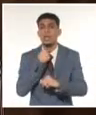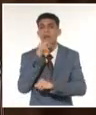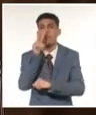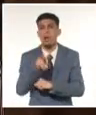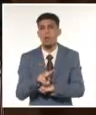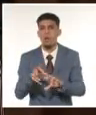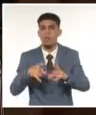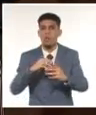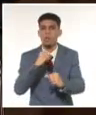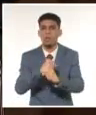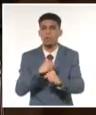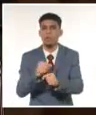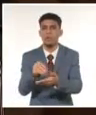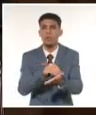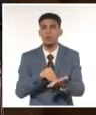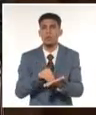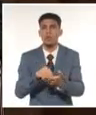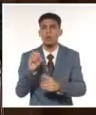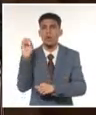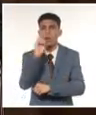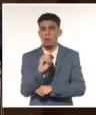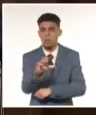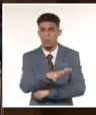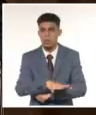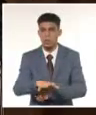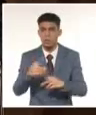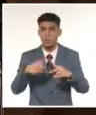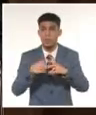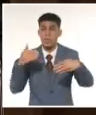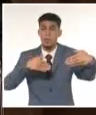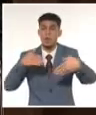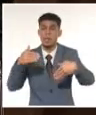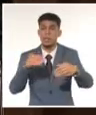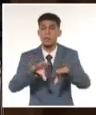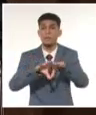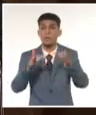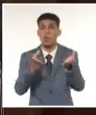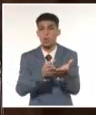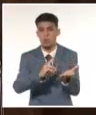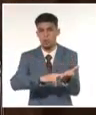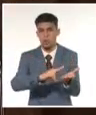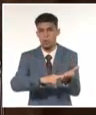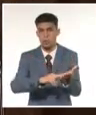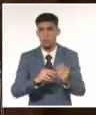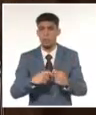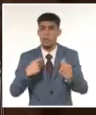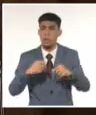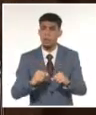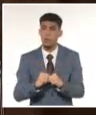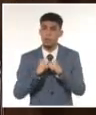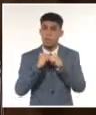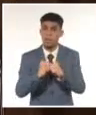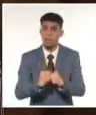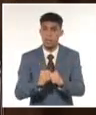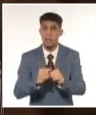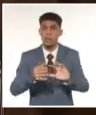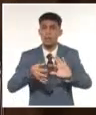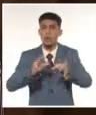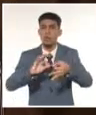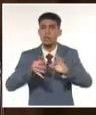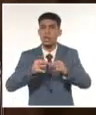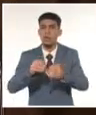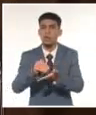las organizaciones de base y con la participación de la militancia. Debemos fortalecer el papel del coordinador político en la